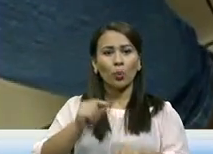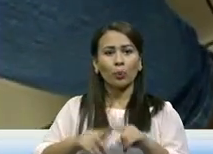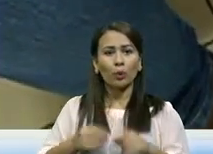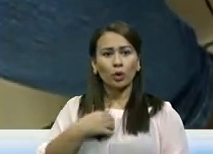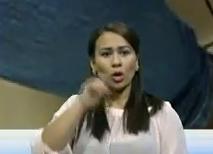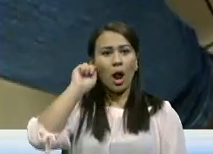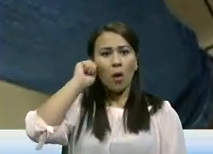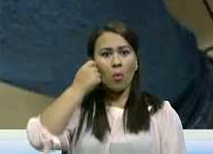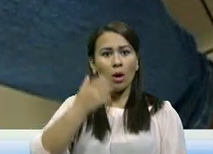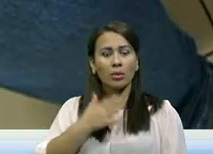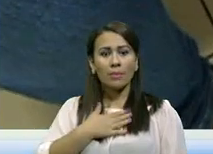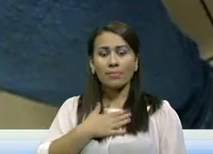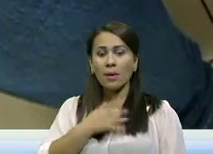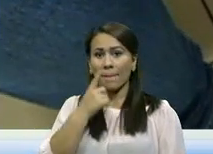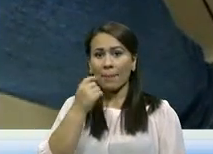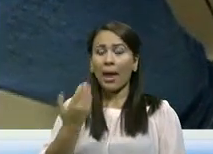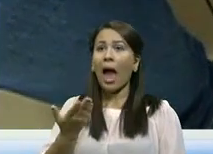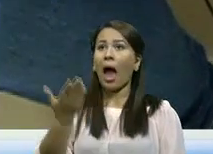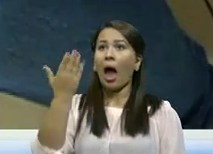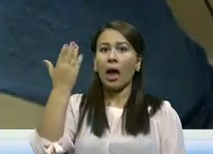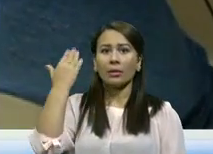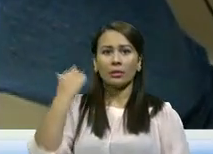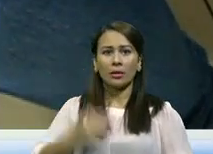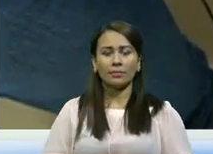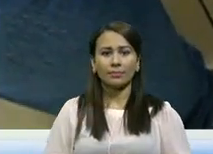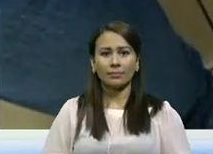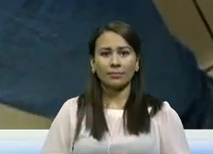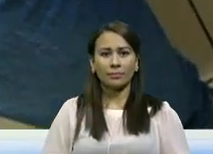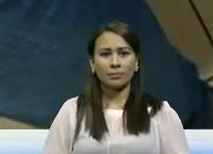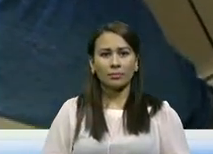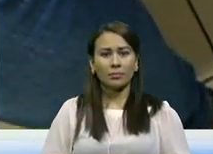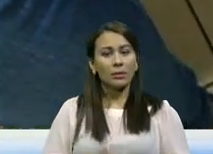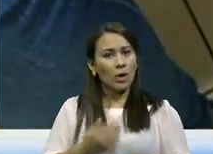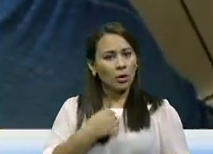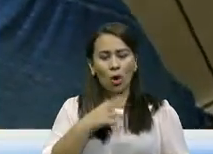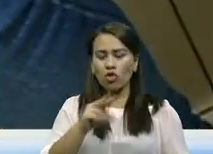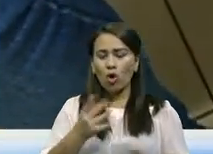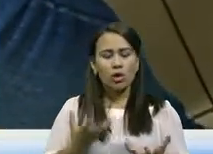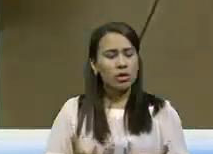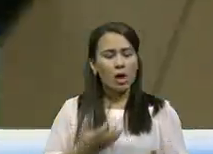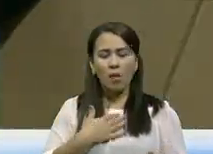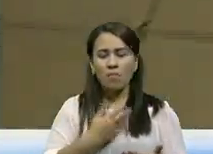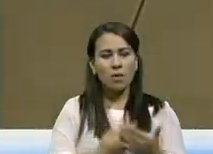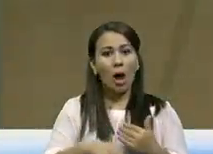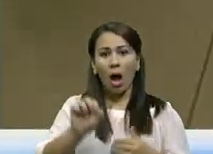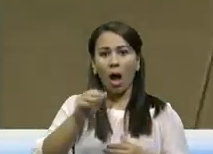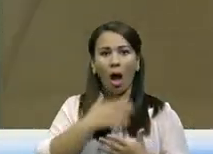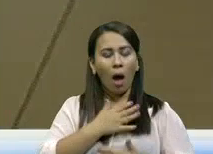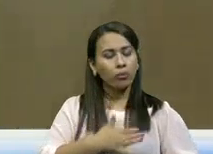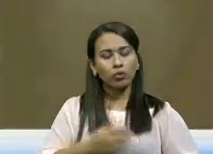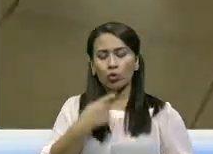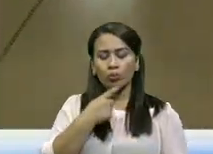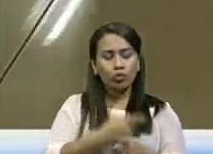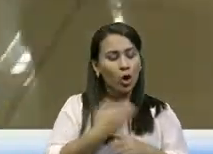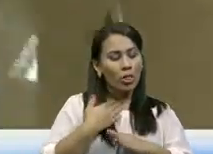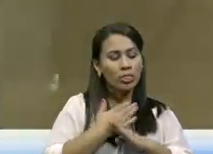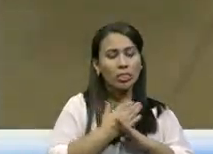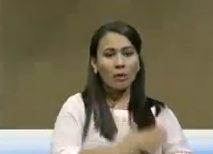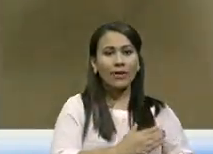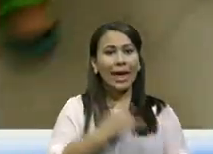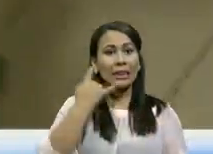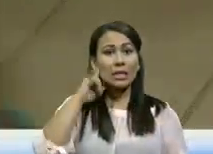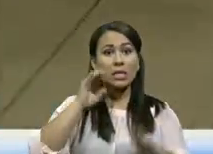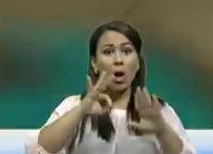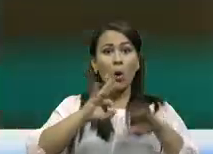perdonar. Ahora se repite la historia. No, imagínense, se repite la historia. Entonces, eso es lo que yo no quiero. Lamentablemente para la niña de 8